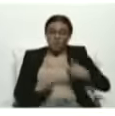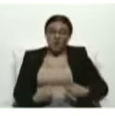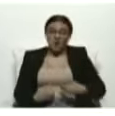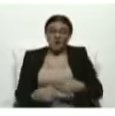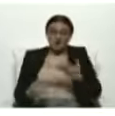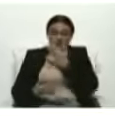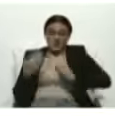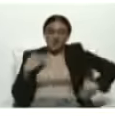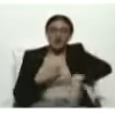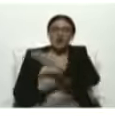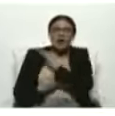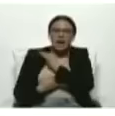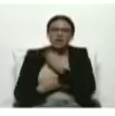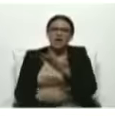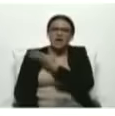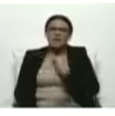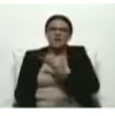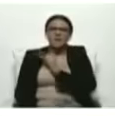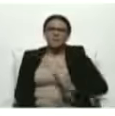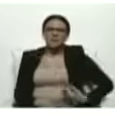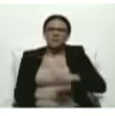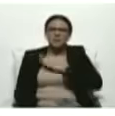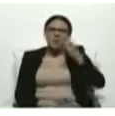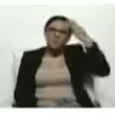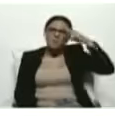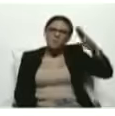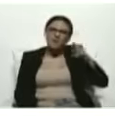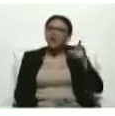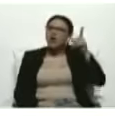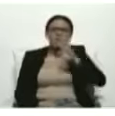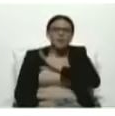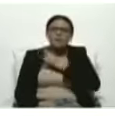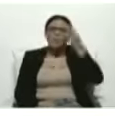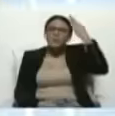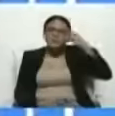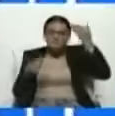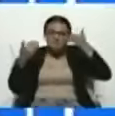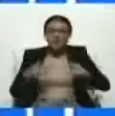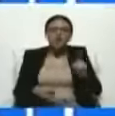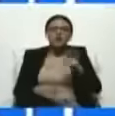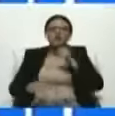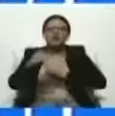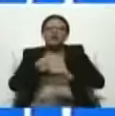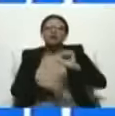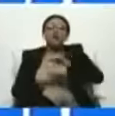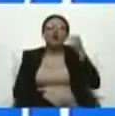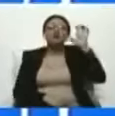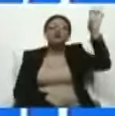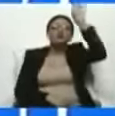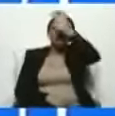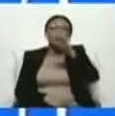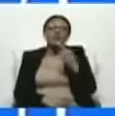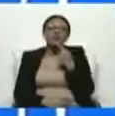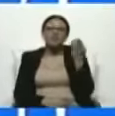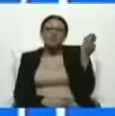Eso no lo hemos escuchado aquí. Nunca. No refiriéndose a Bulgaria, ni a Claudia